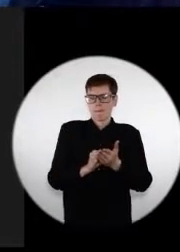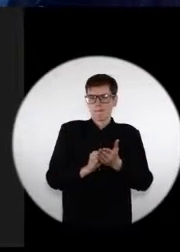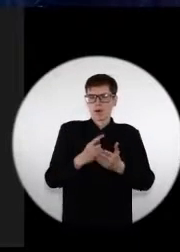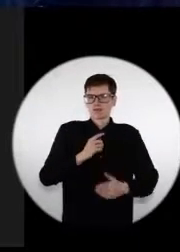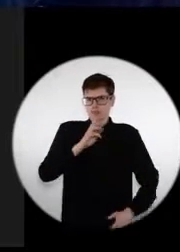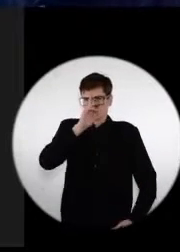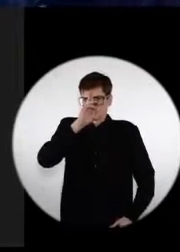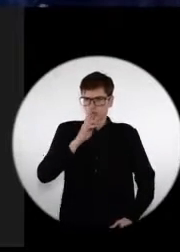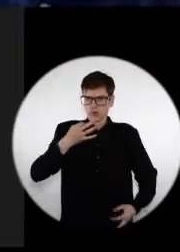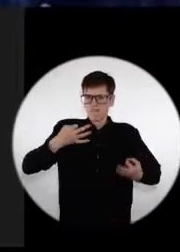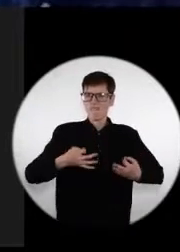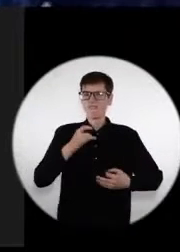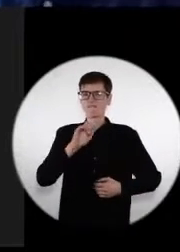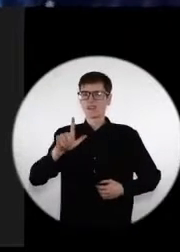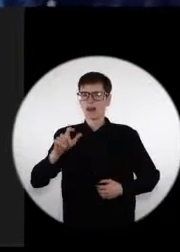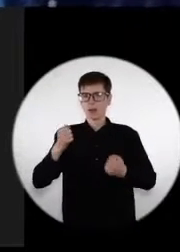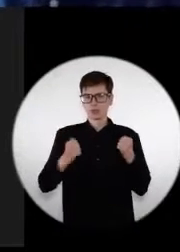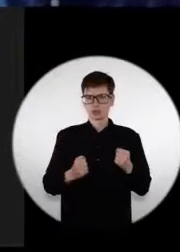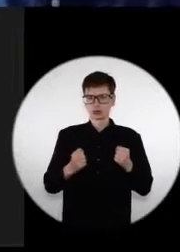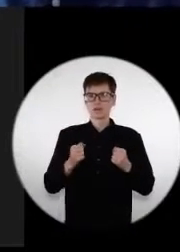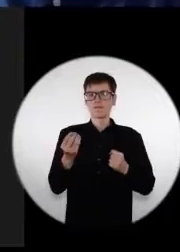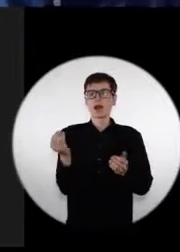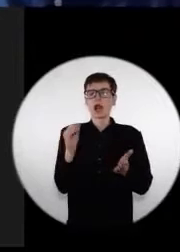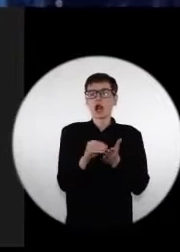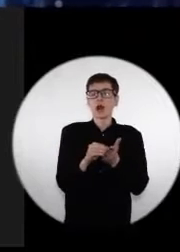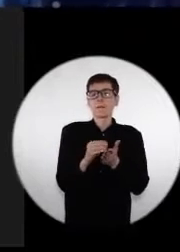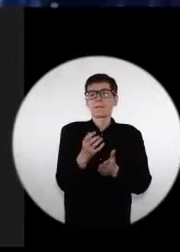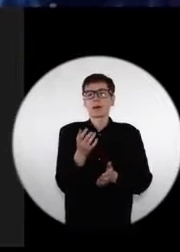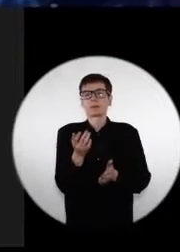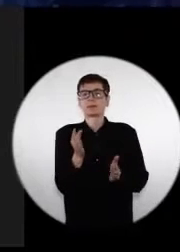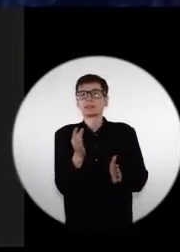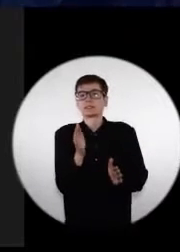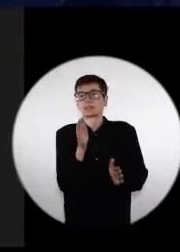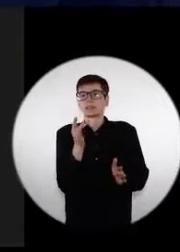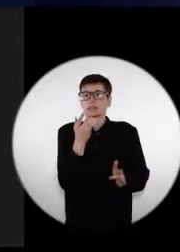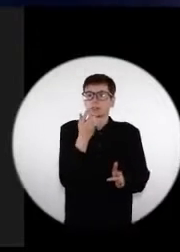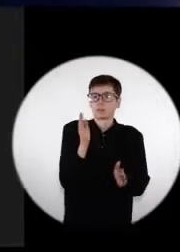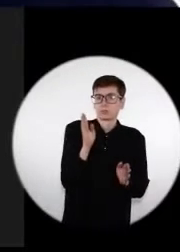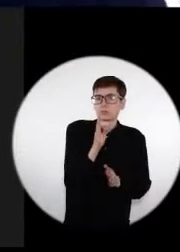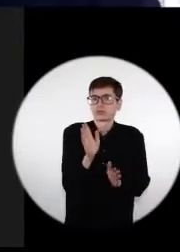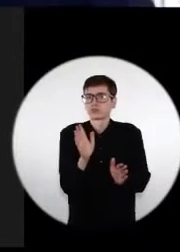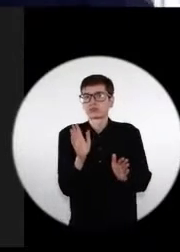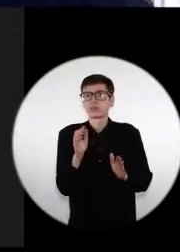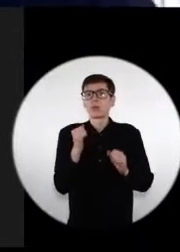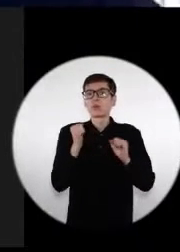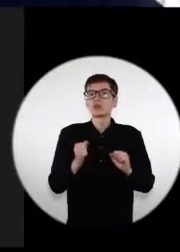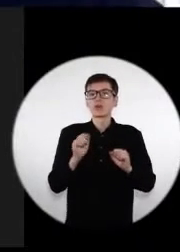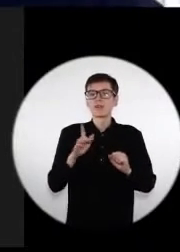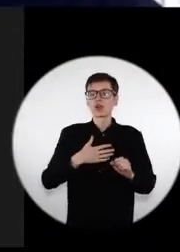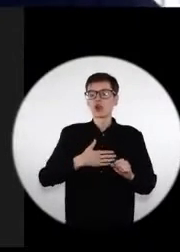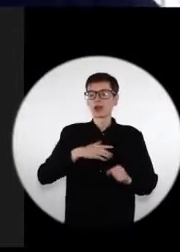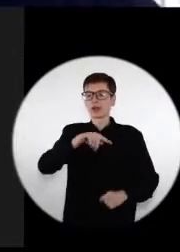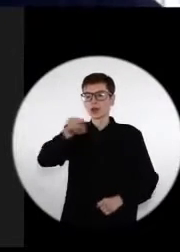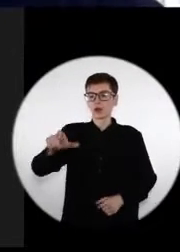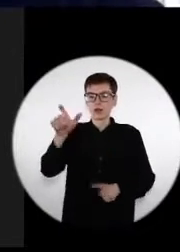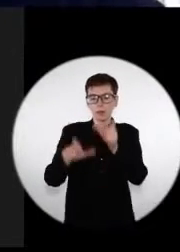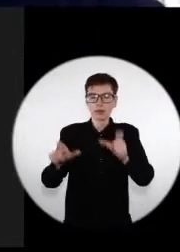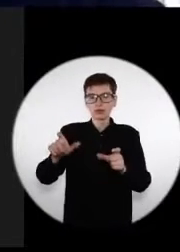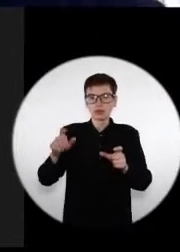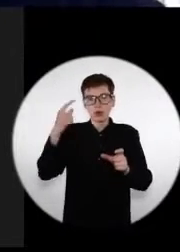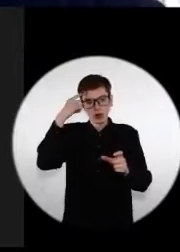pero luego un poco lo mismo no como de ser lo más fiel posible o que el intermediario sea lo más discreto posible